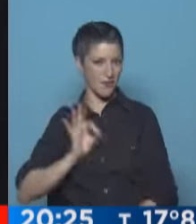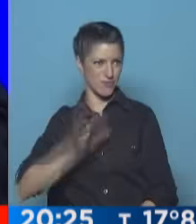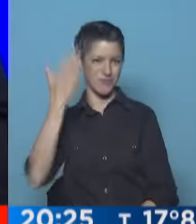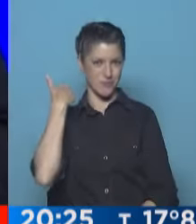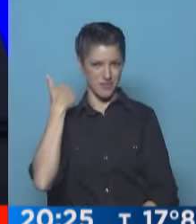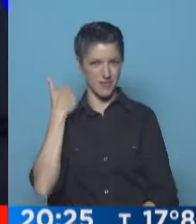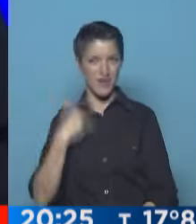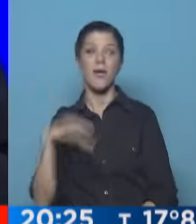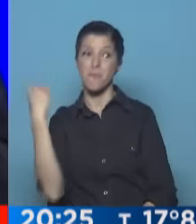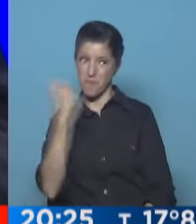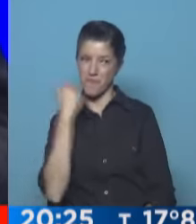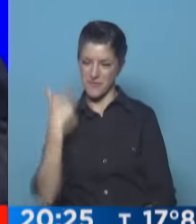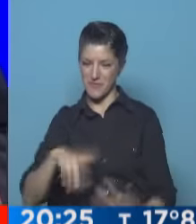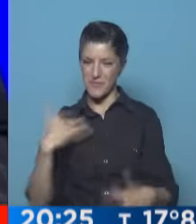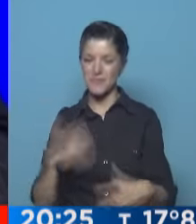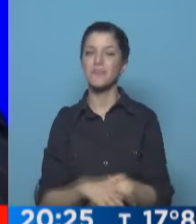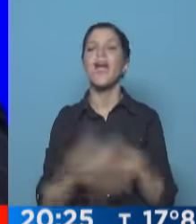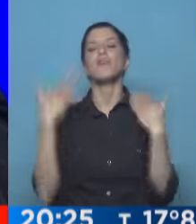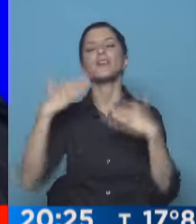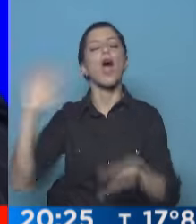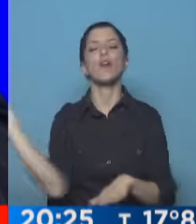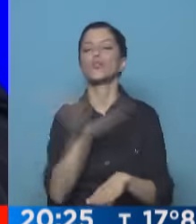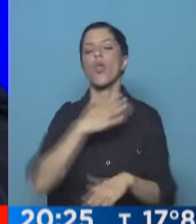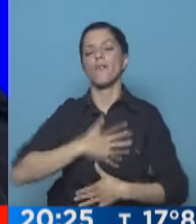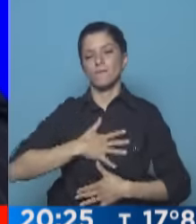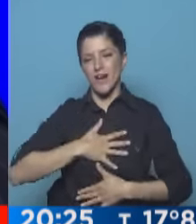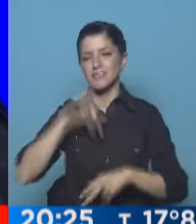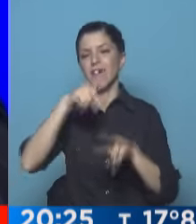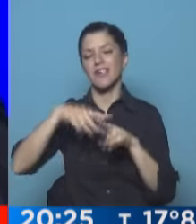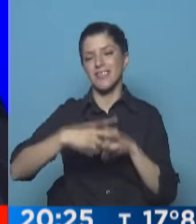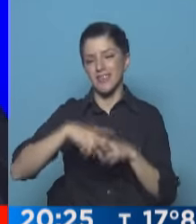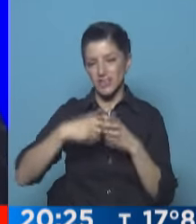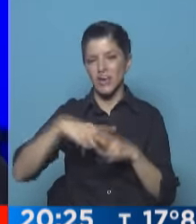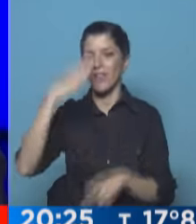eso. Gran tesoro. Así que felicitaciones a todos los de Talleres de Córdoba que vuelven al fútbol grande, al Nacional.